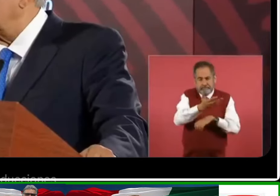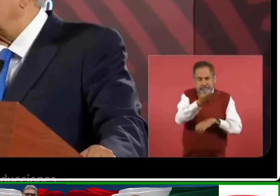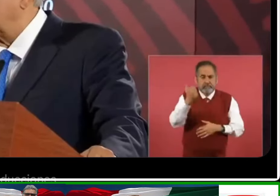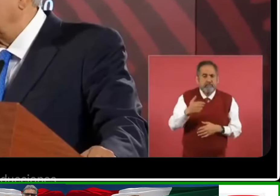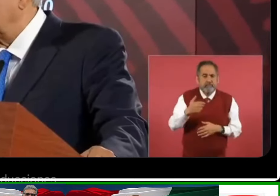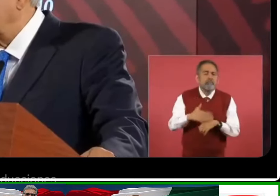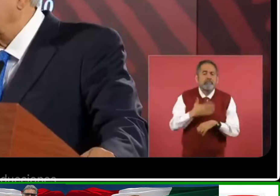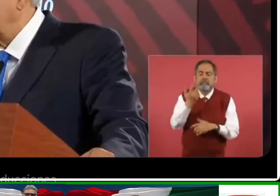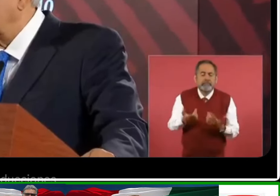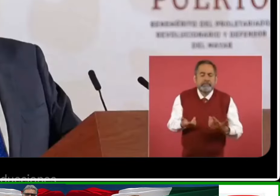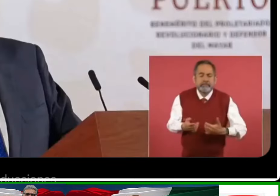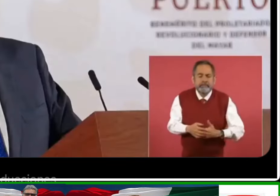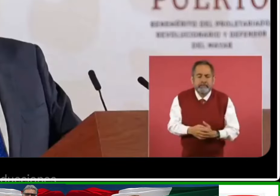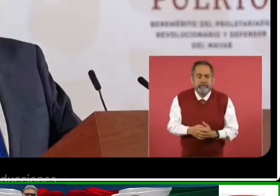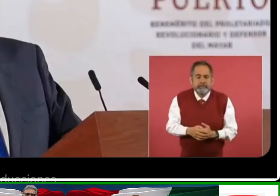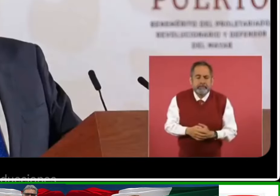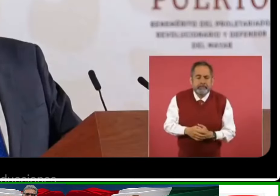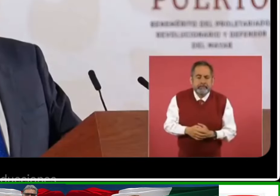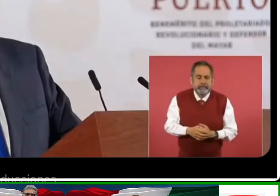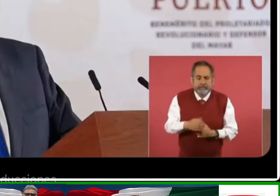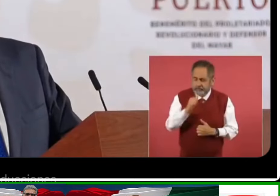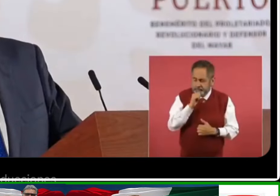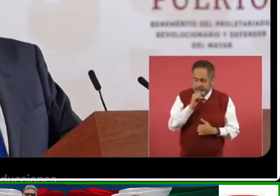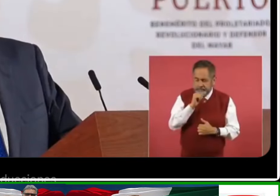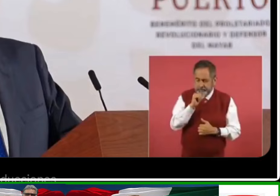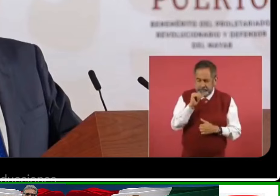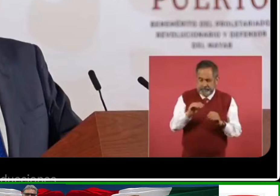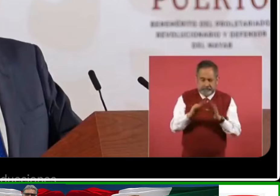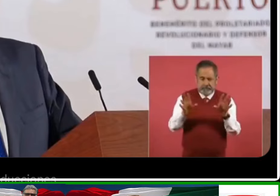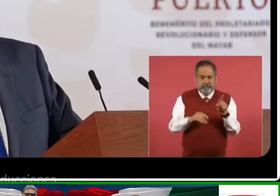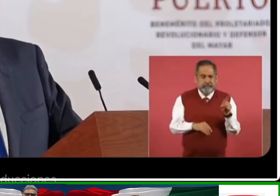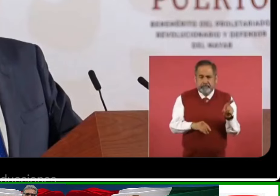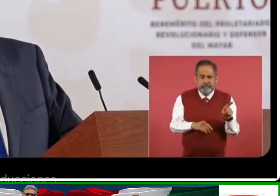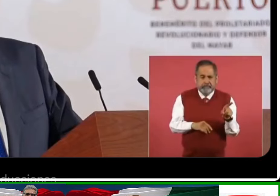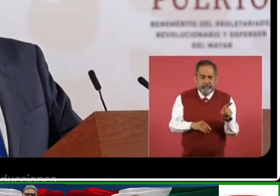porque todavía no se tiene toda la